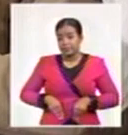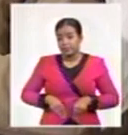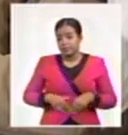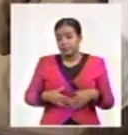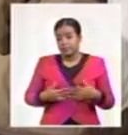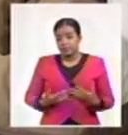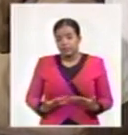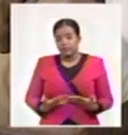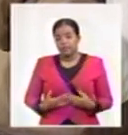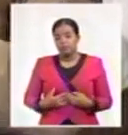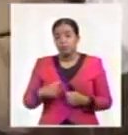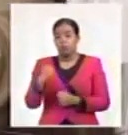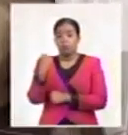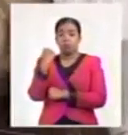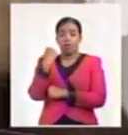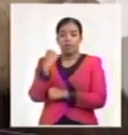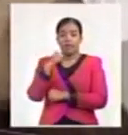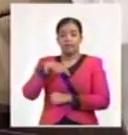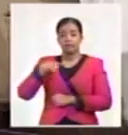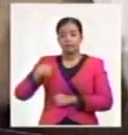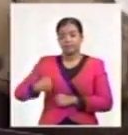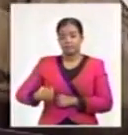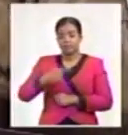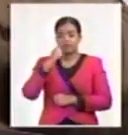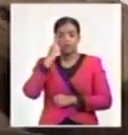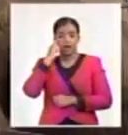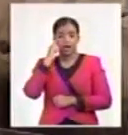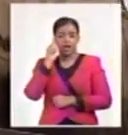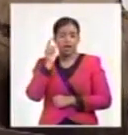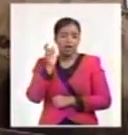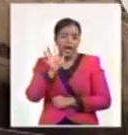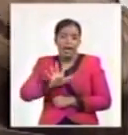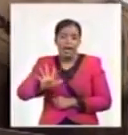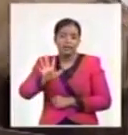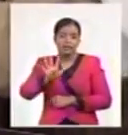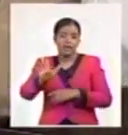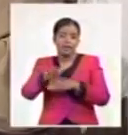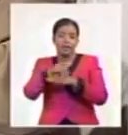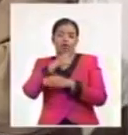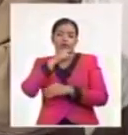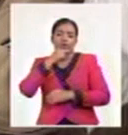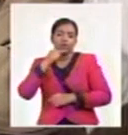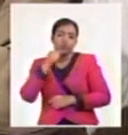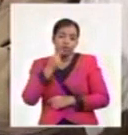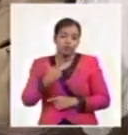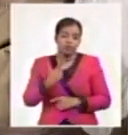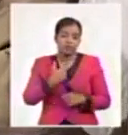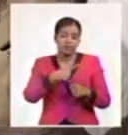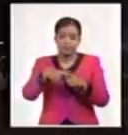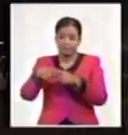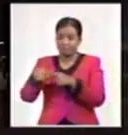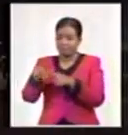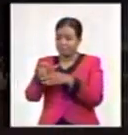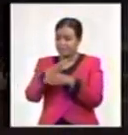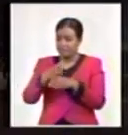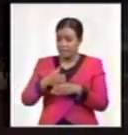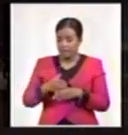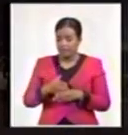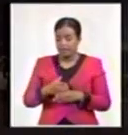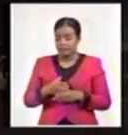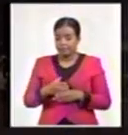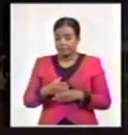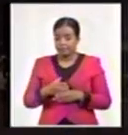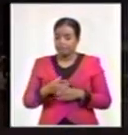poderes asiáticos, euroasiáticos. Eso podía incluir a Rusia, se llamaba la atención sobre China, incluye, y todo esto.